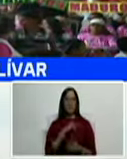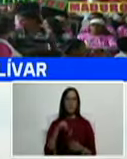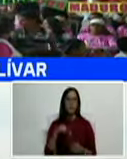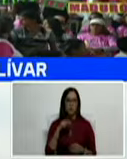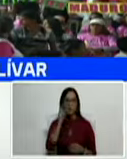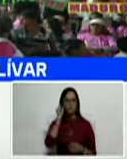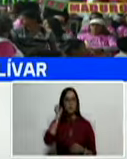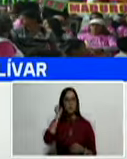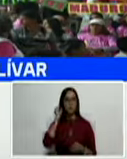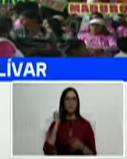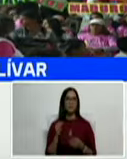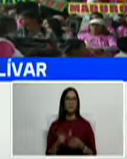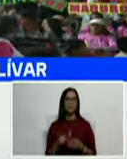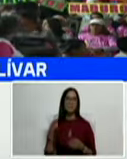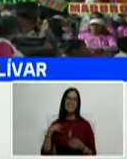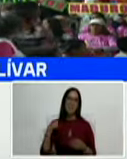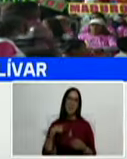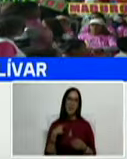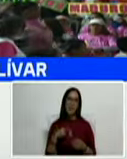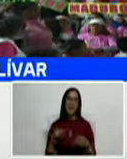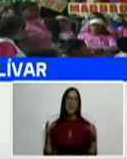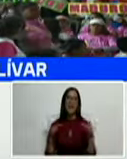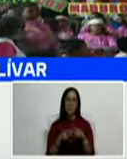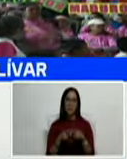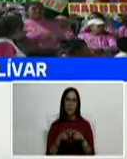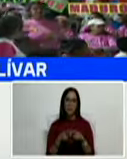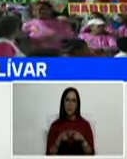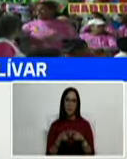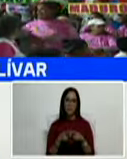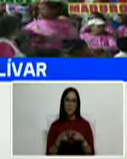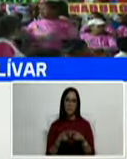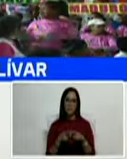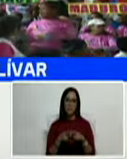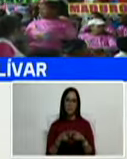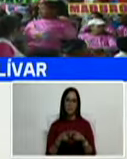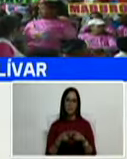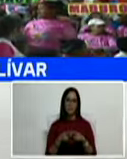nosotras tenemos equipo.